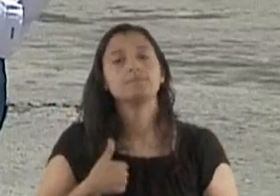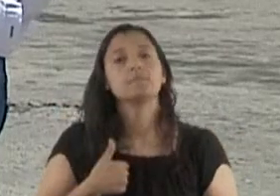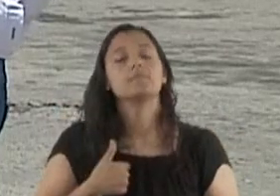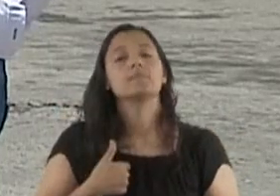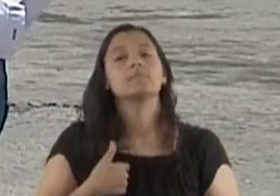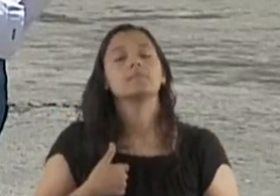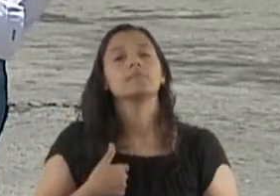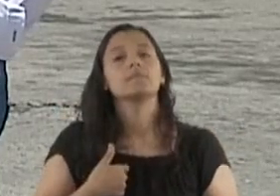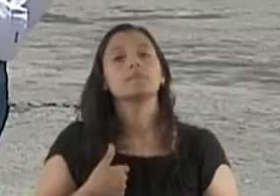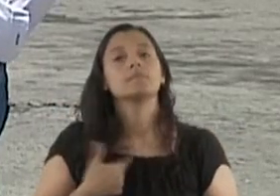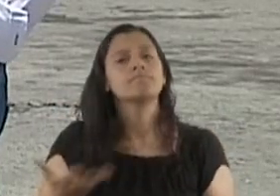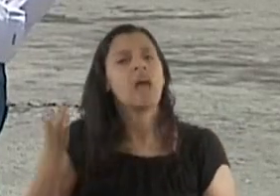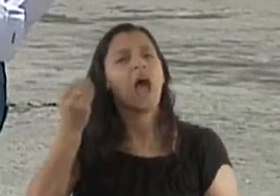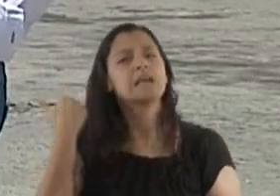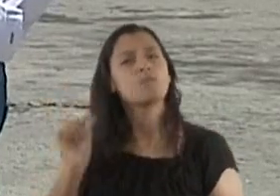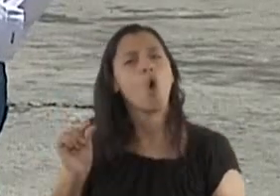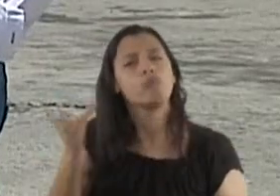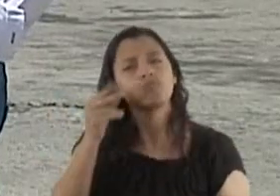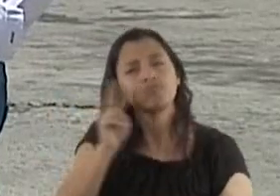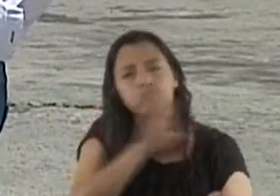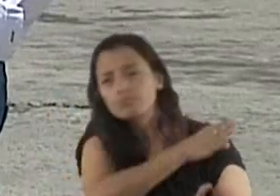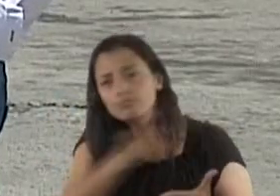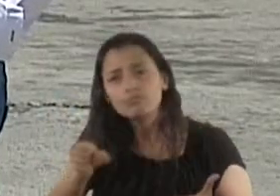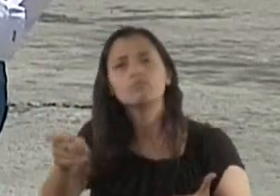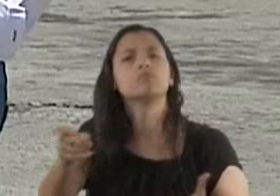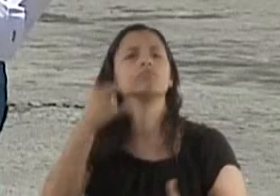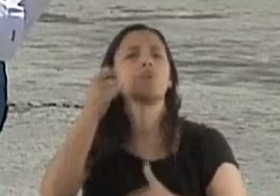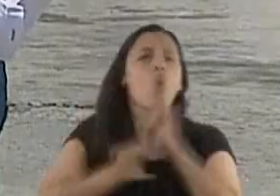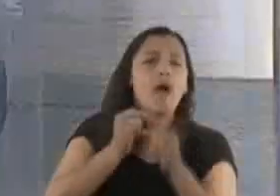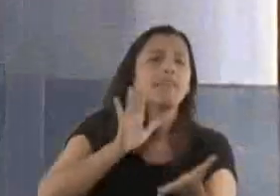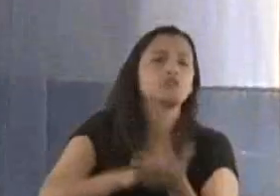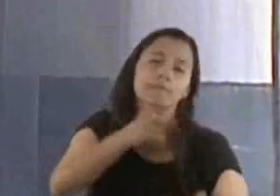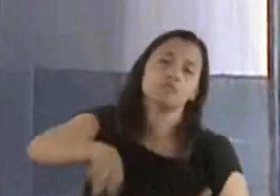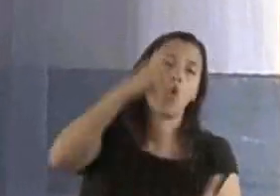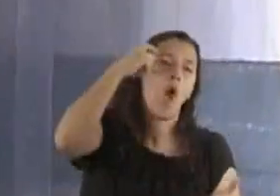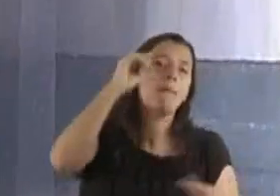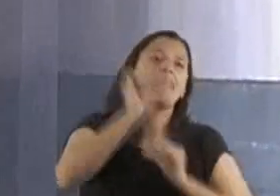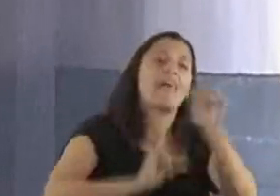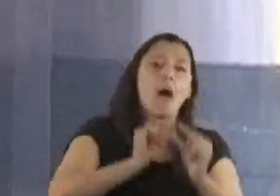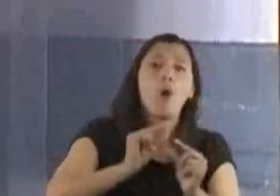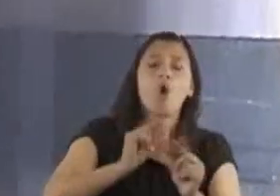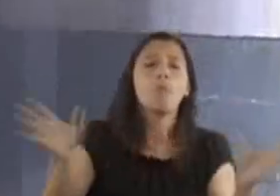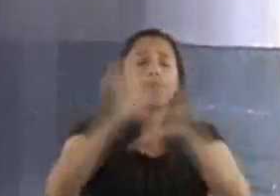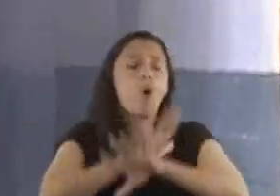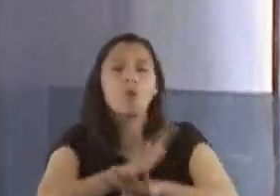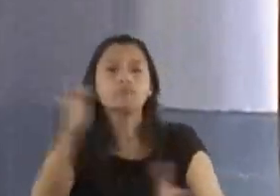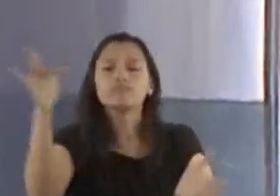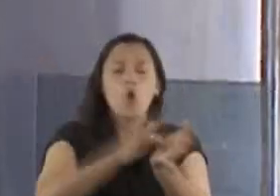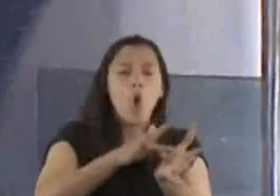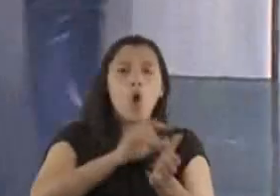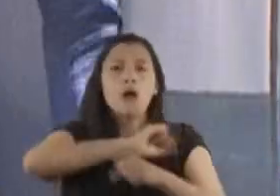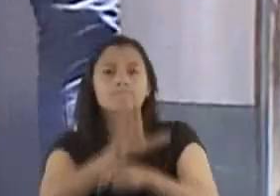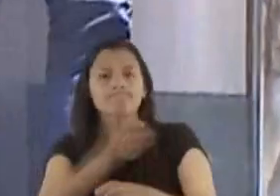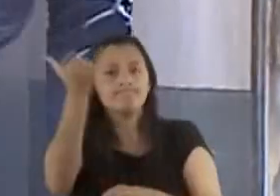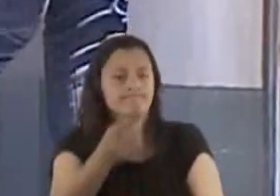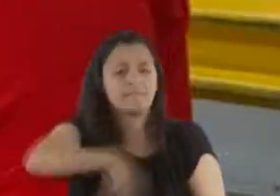24 me diste la escuchada recién hablar sobre bueno evidentemente todo lo hemos aprendido a partir de la aparición de este virus y en especial con las vacunas